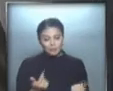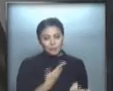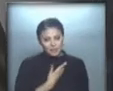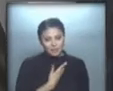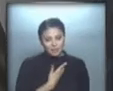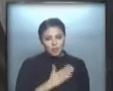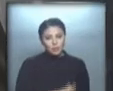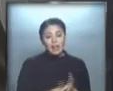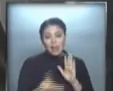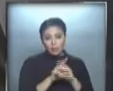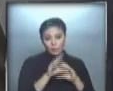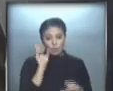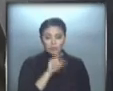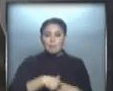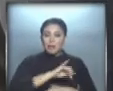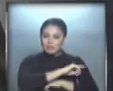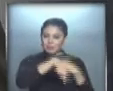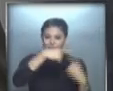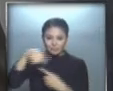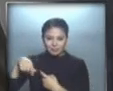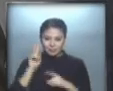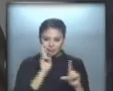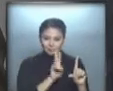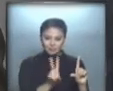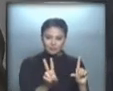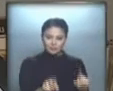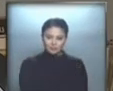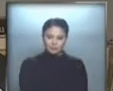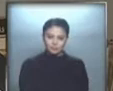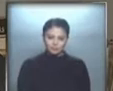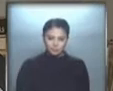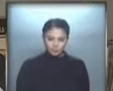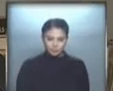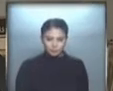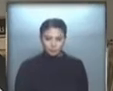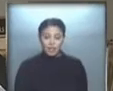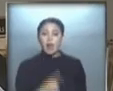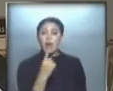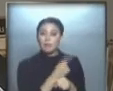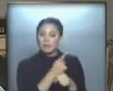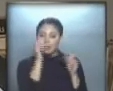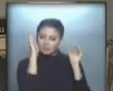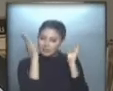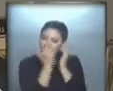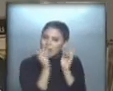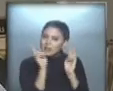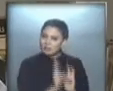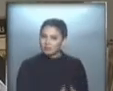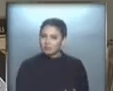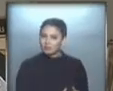A propósito de la ley de medios, más repercusiones. Dice que el primer análisis que hay que hacer es